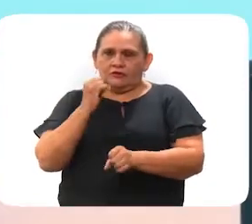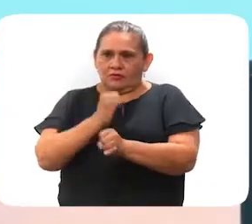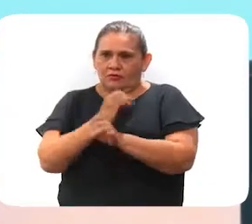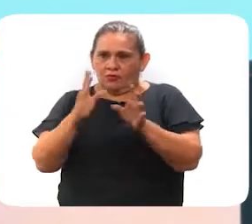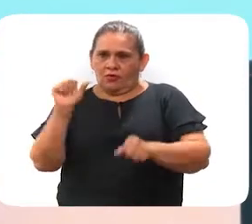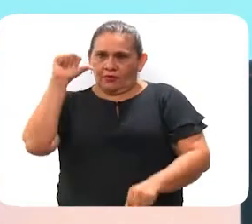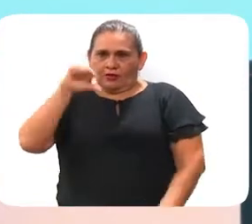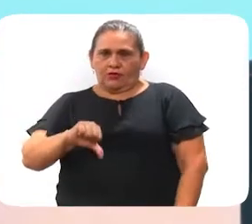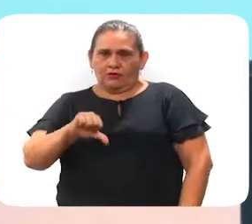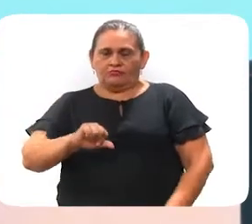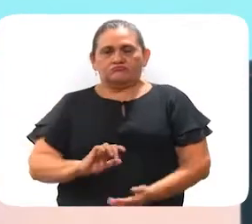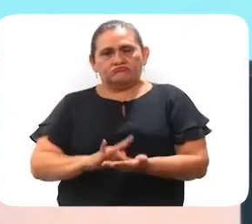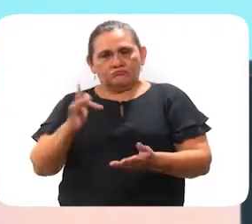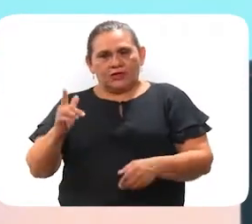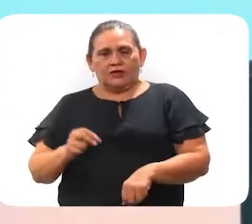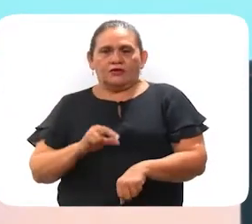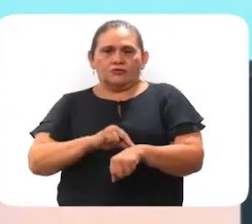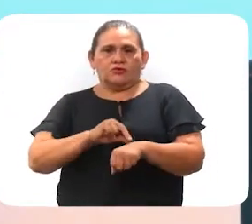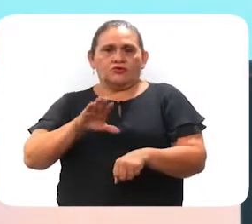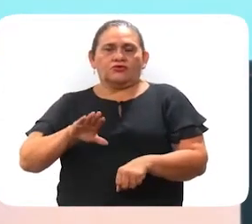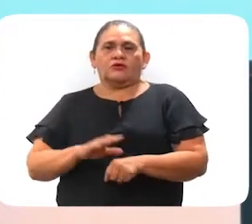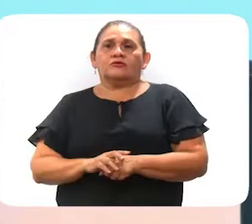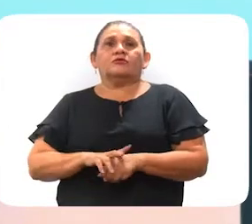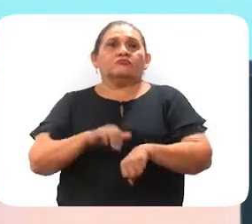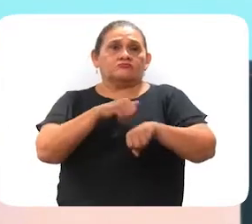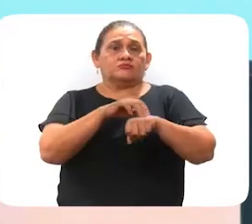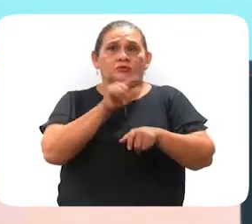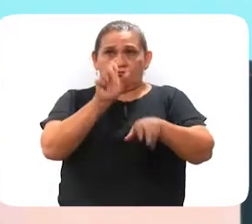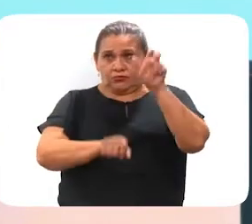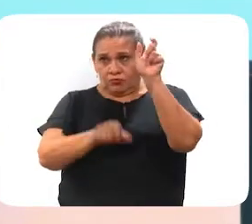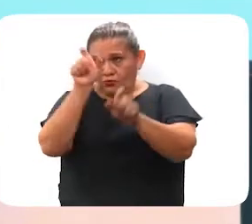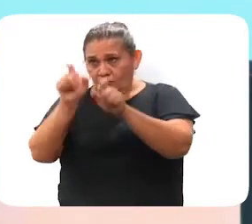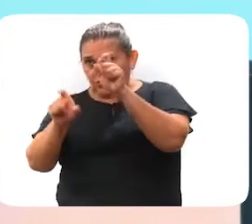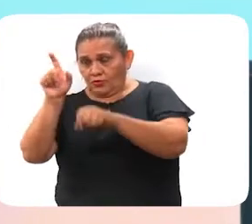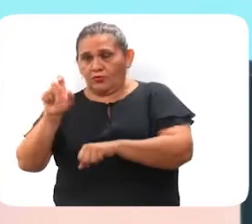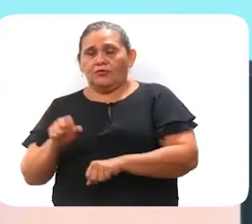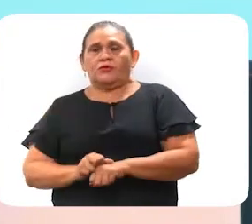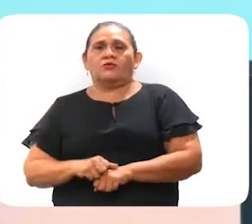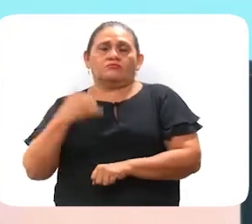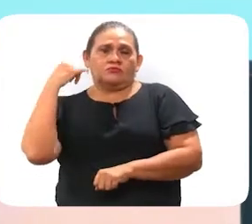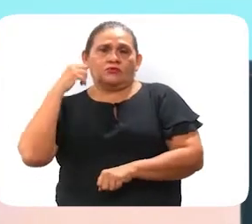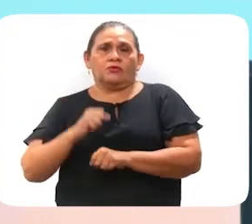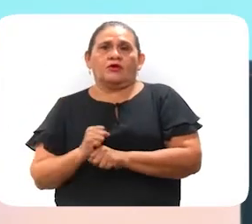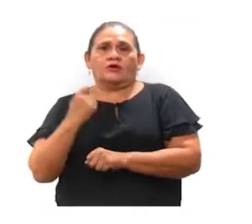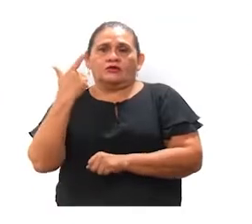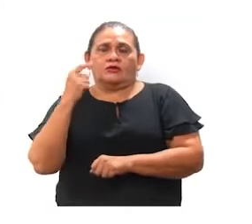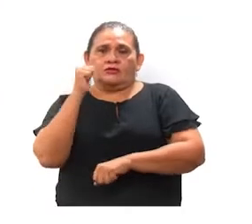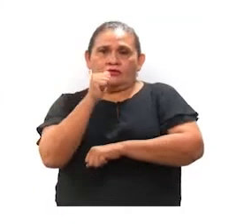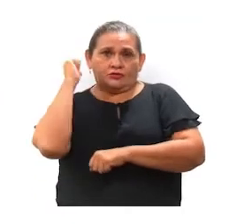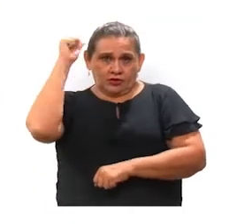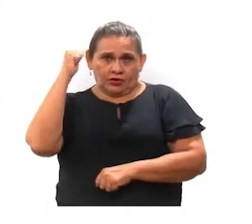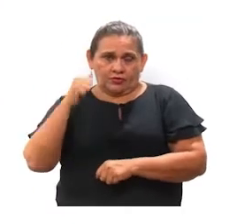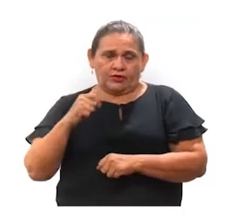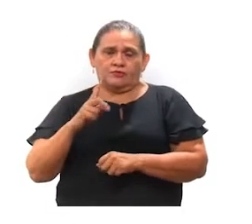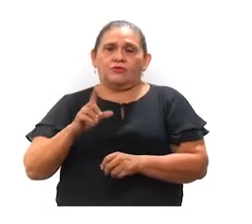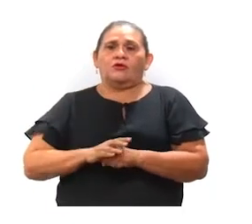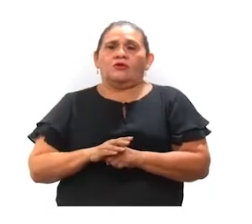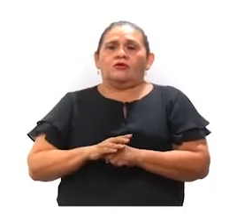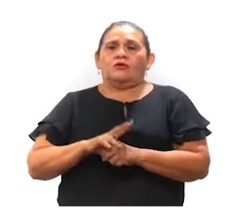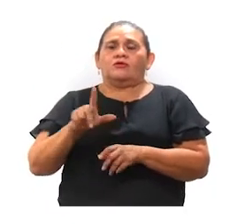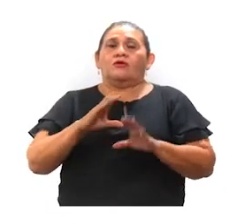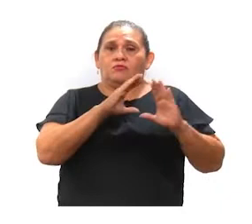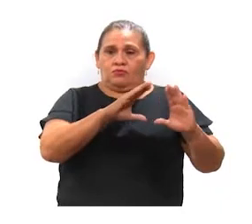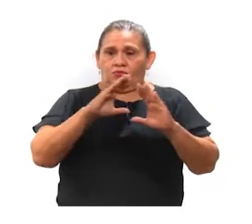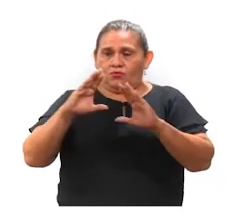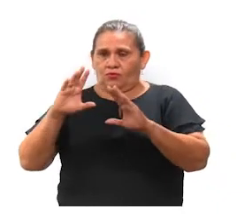doctor. Gracias, doctora. Estos son los indicadores del semáforo estatal de Yucatán este jueves 7 de abril. El porcentaje de ocupación de